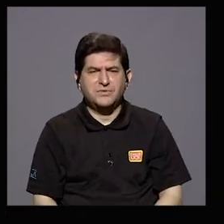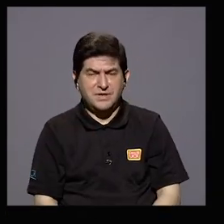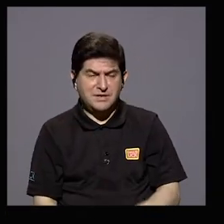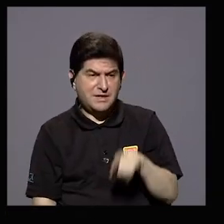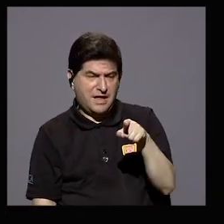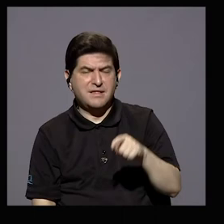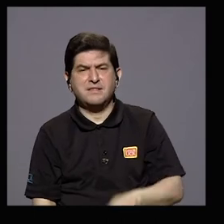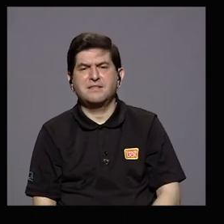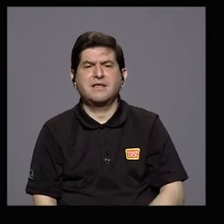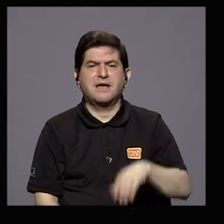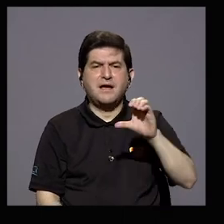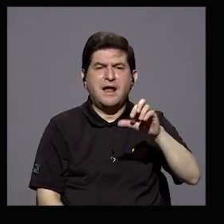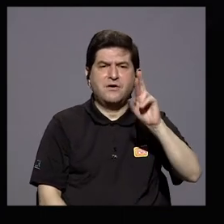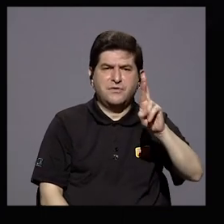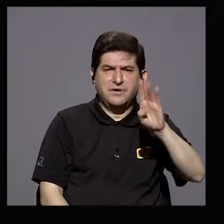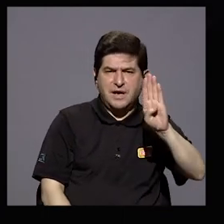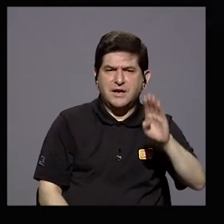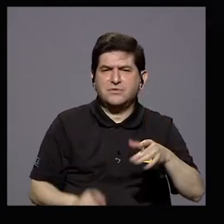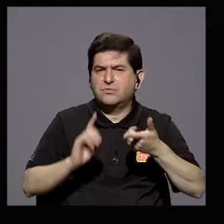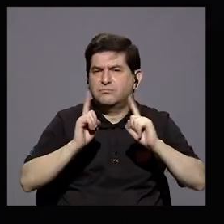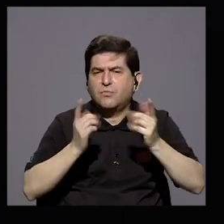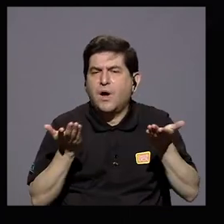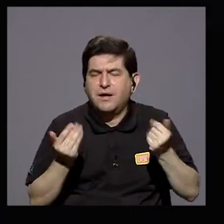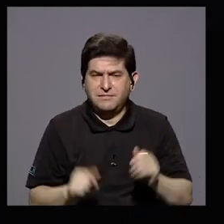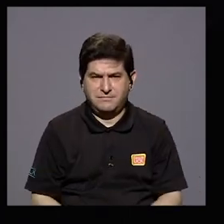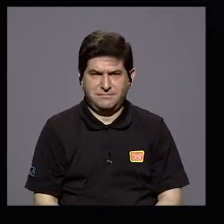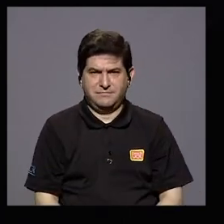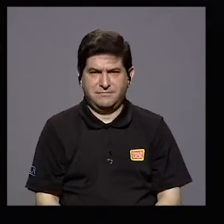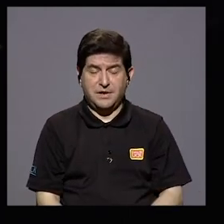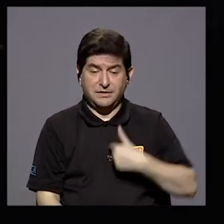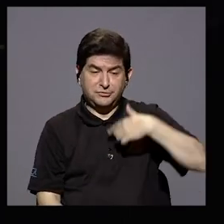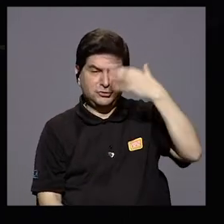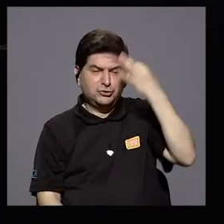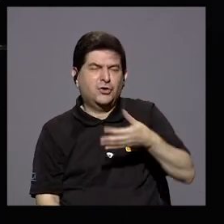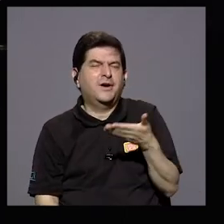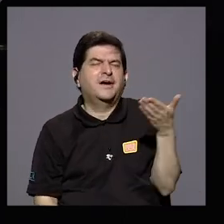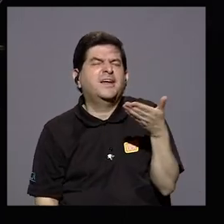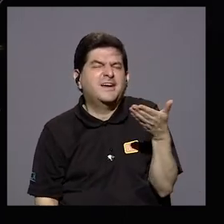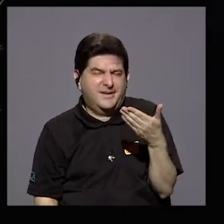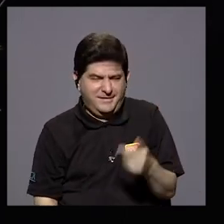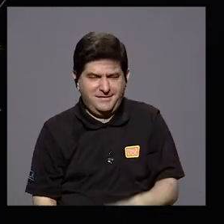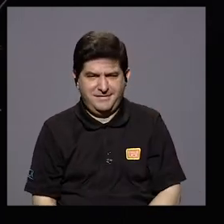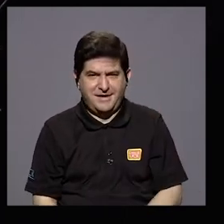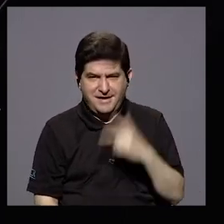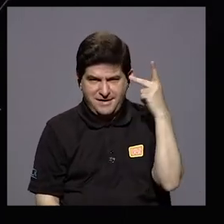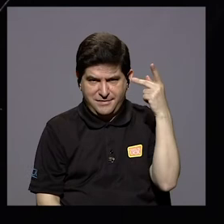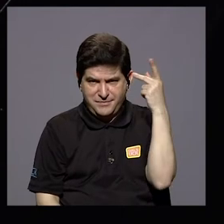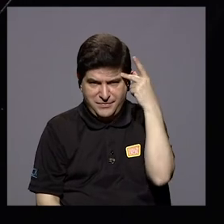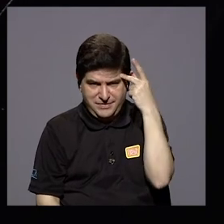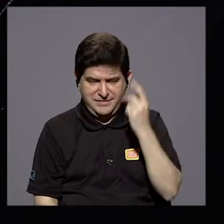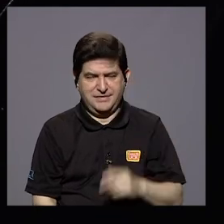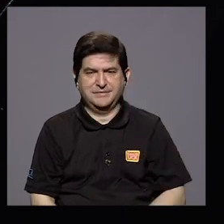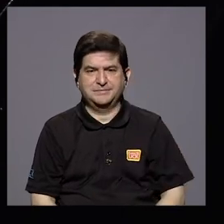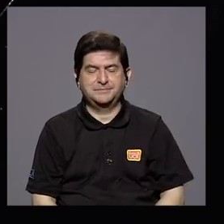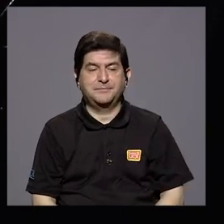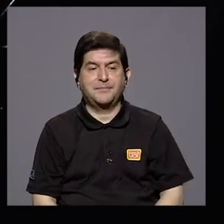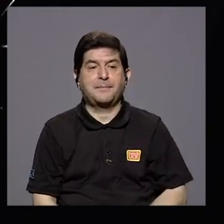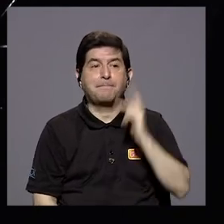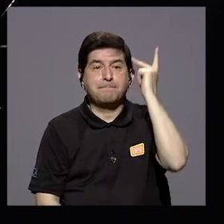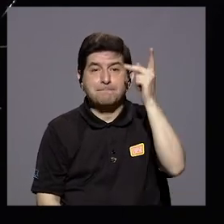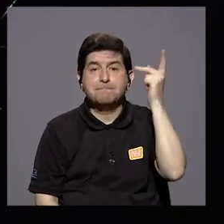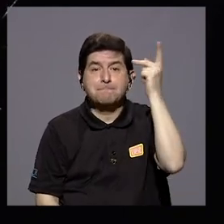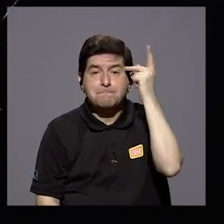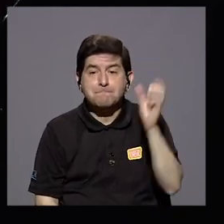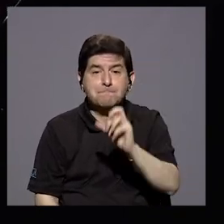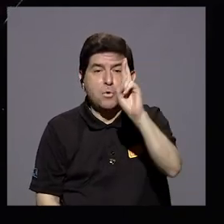don Carlos Ricardo? Mire, es que yo le voy a decir en qué creo yo en la política. Yo creo que la política de